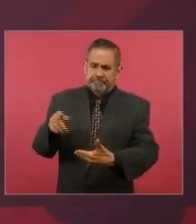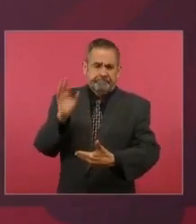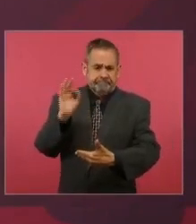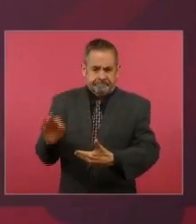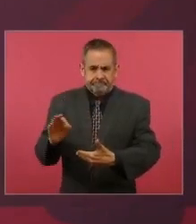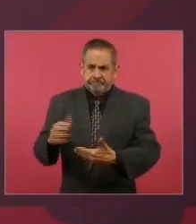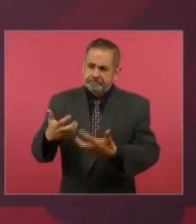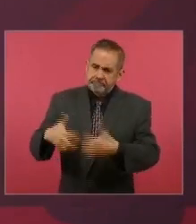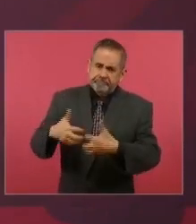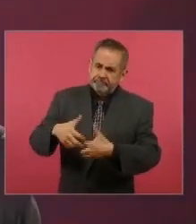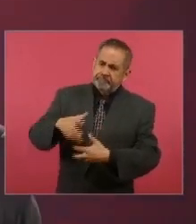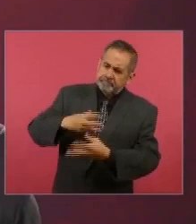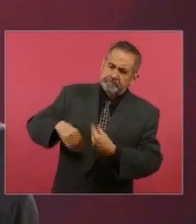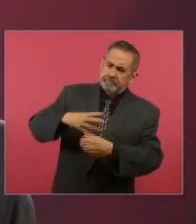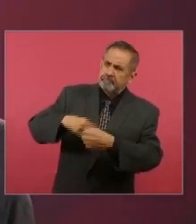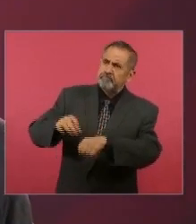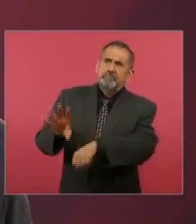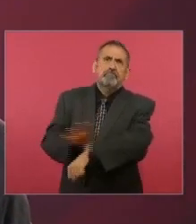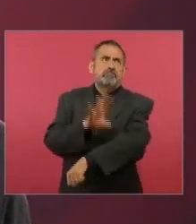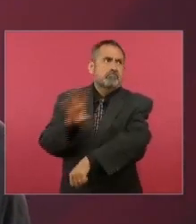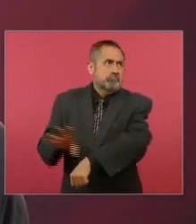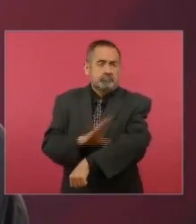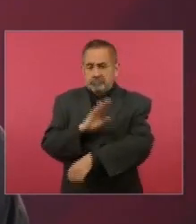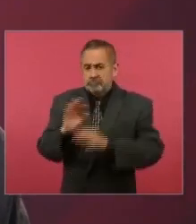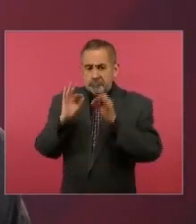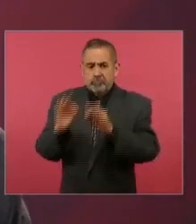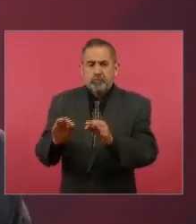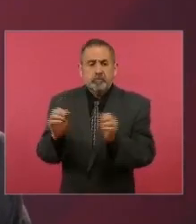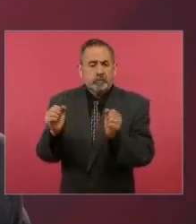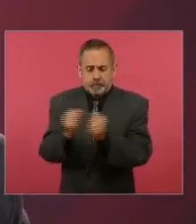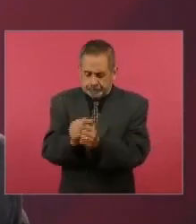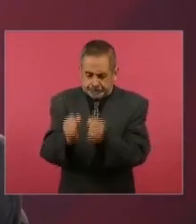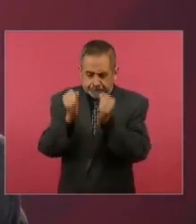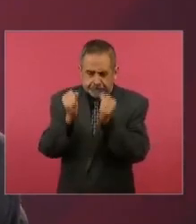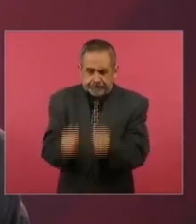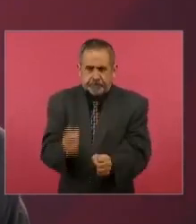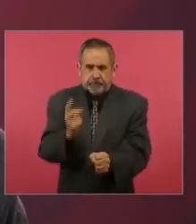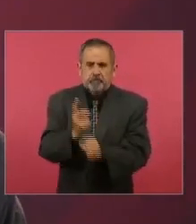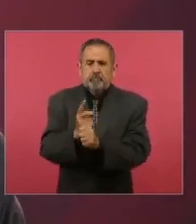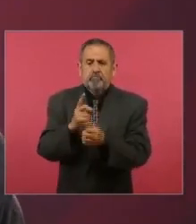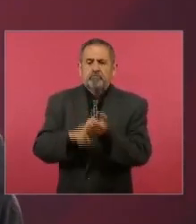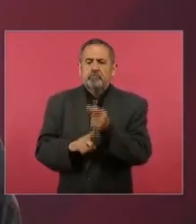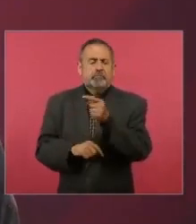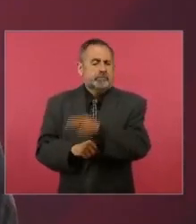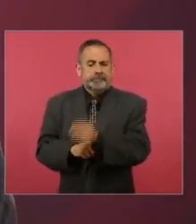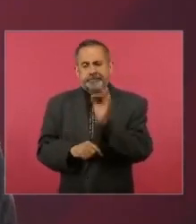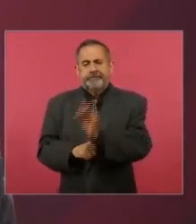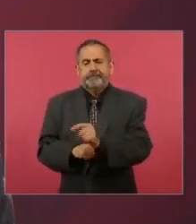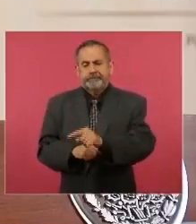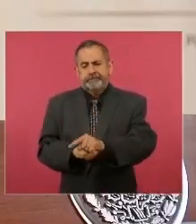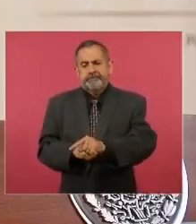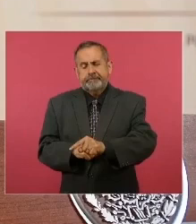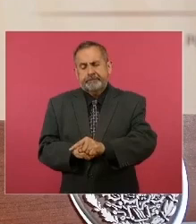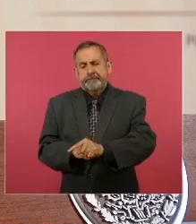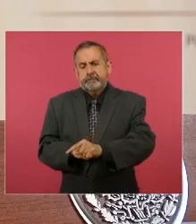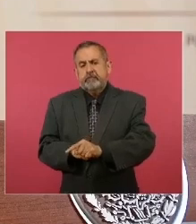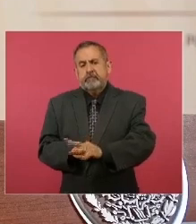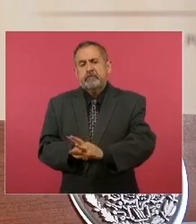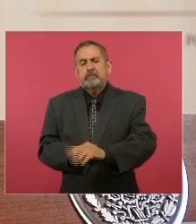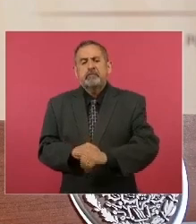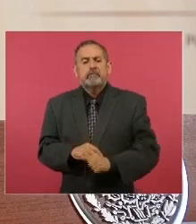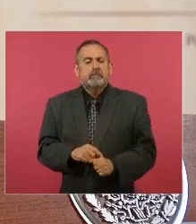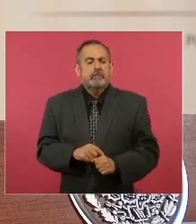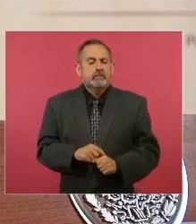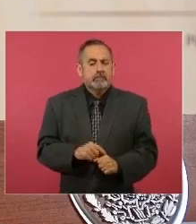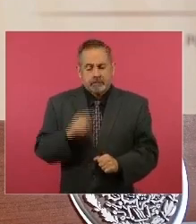Presidencia solicitó no estaban resguardados. Es una falta a lo que marca la ley en materia de protección de